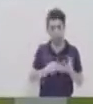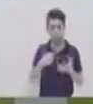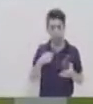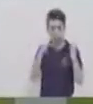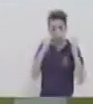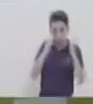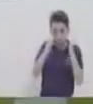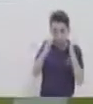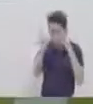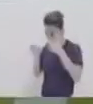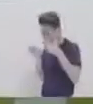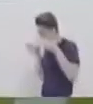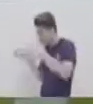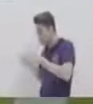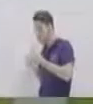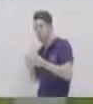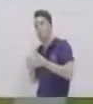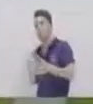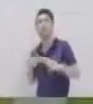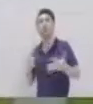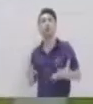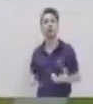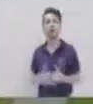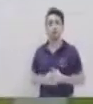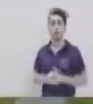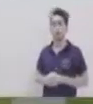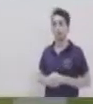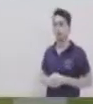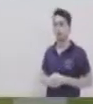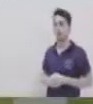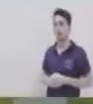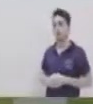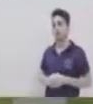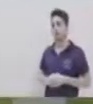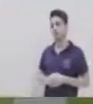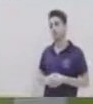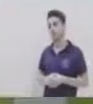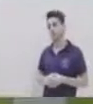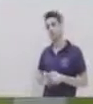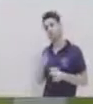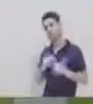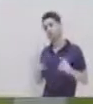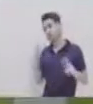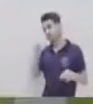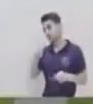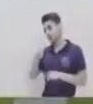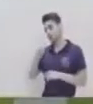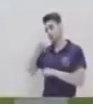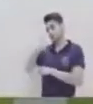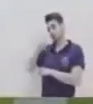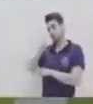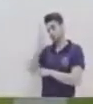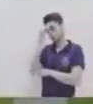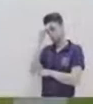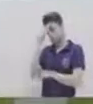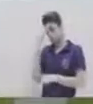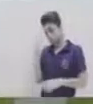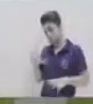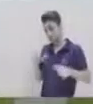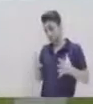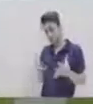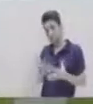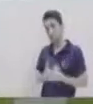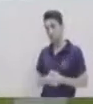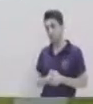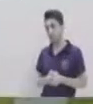enfocarme en ayudar en lo que mi habilidad me permite. Sin embargo, si es necesario aprender la habilidad, la hago,